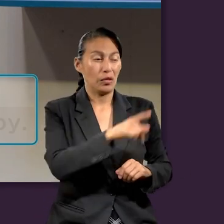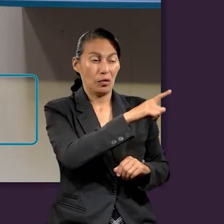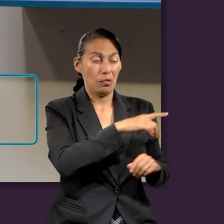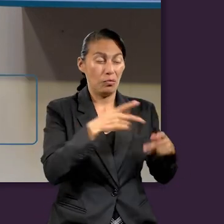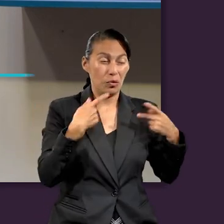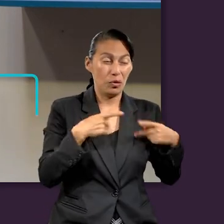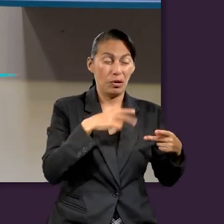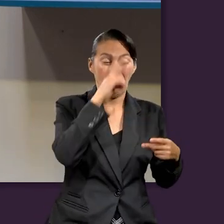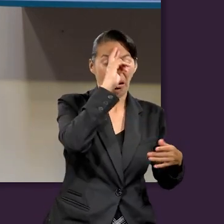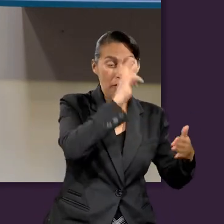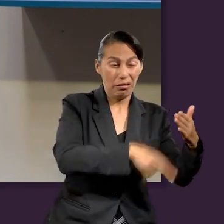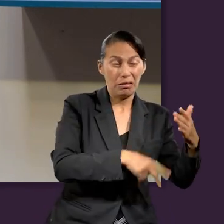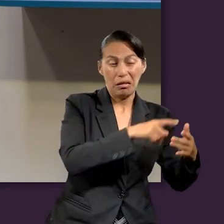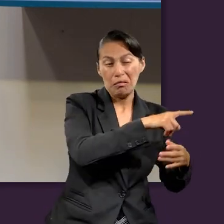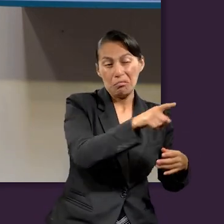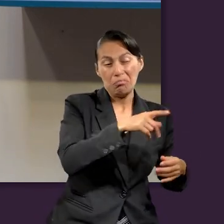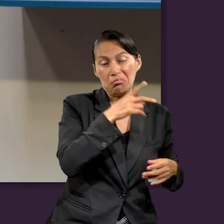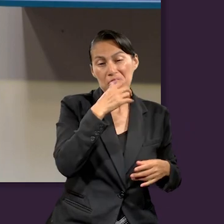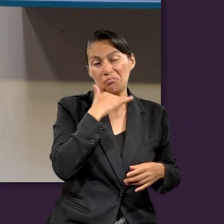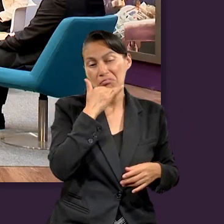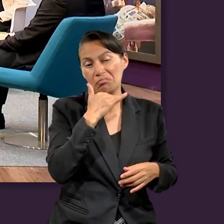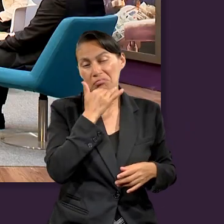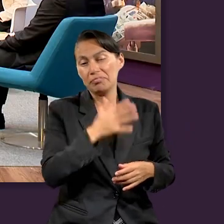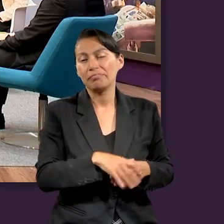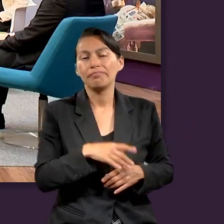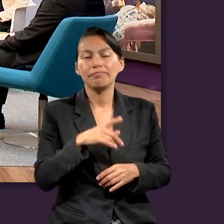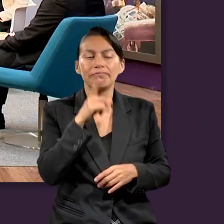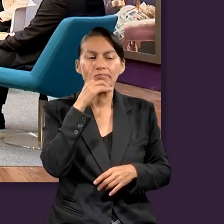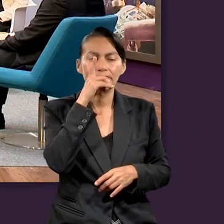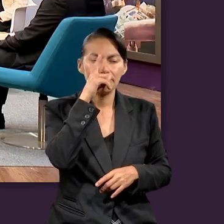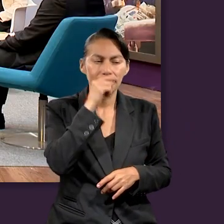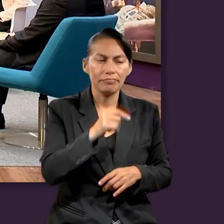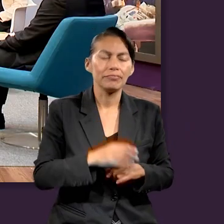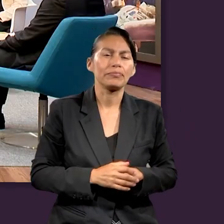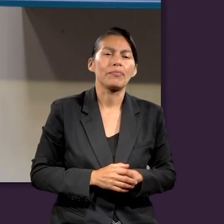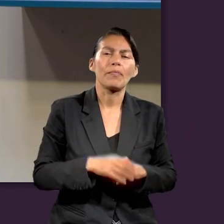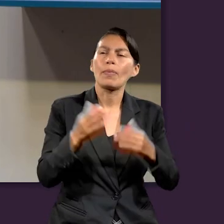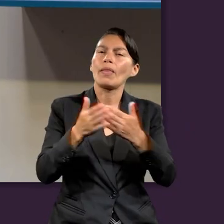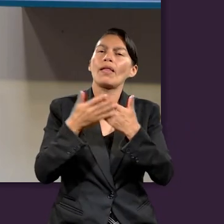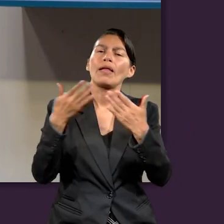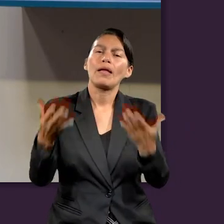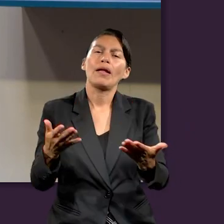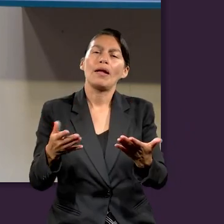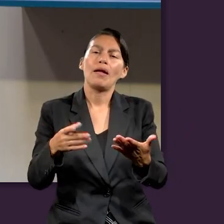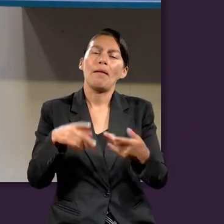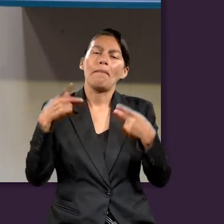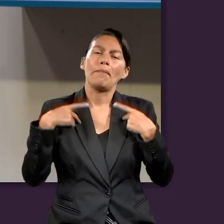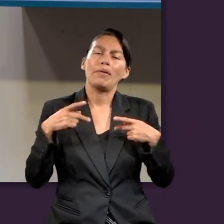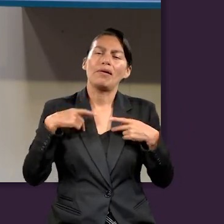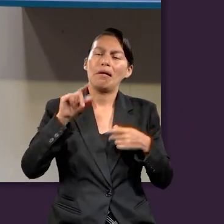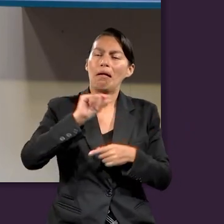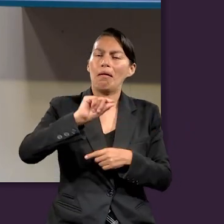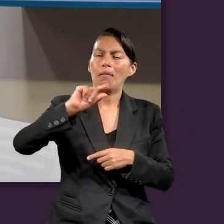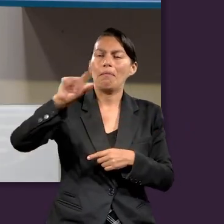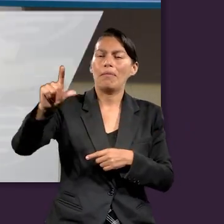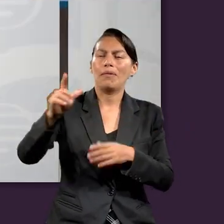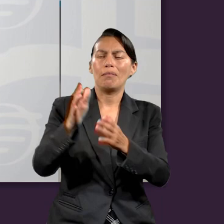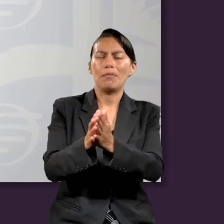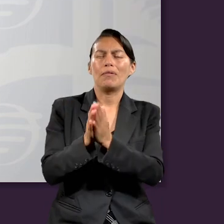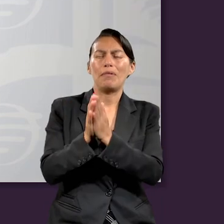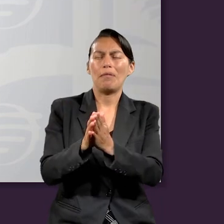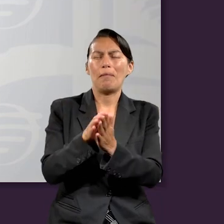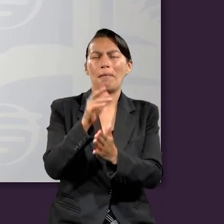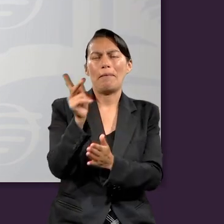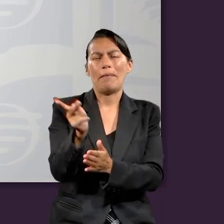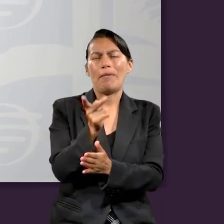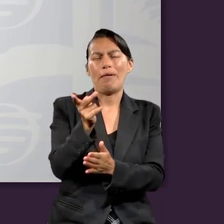de pensar religiosa. Vamos con la pregunta del experto. A continuación, hemos invitado a experto que nos pueda